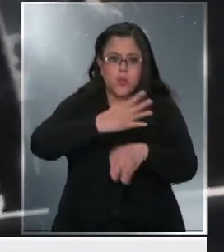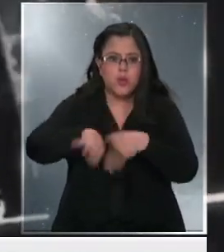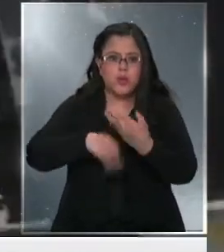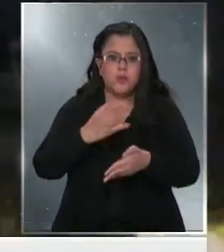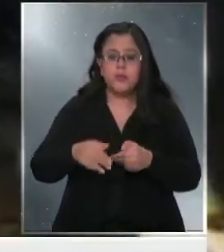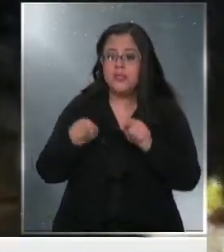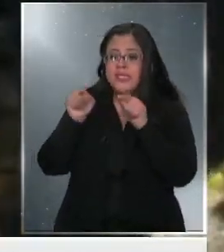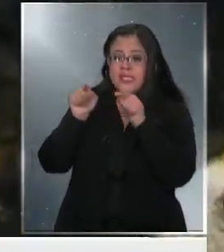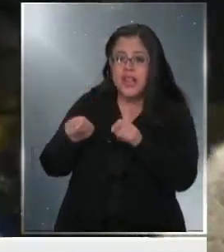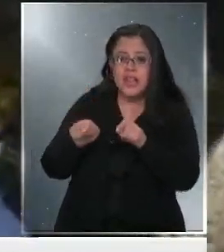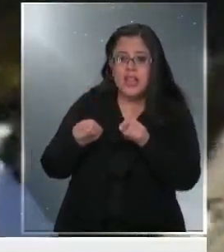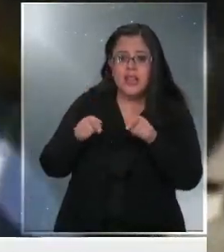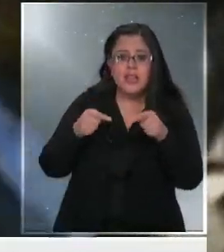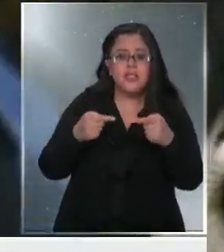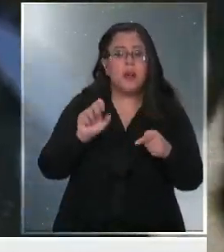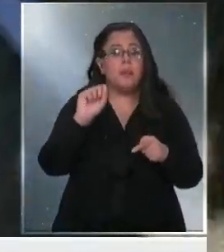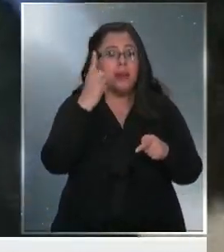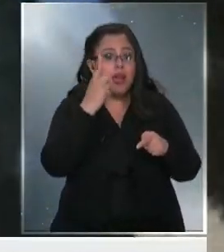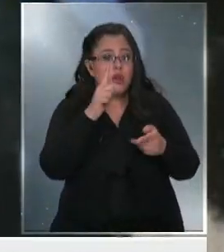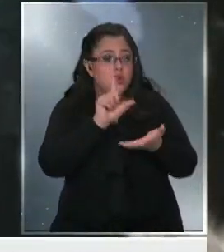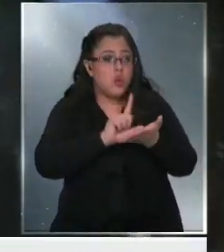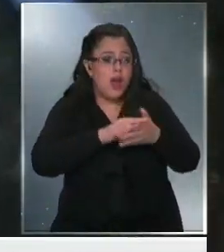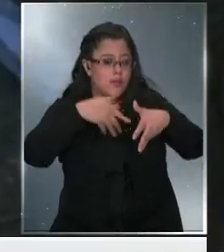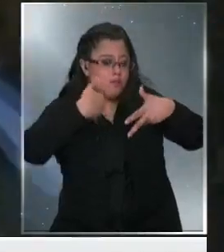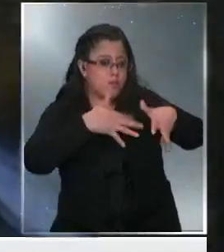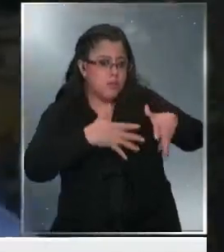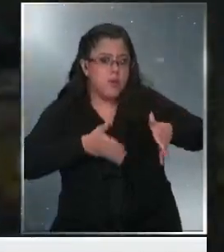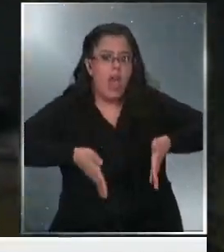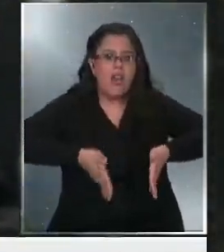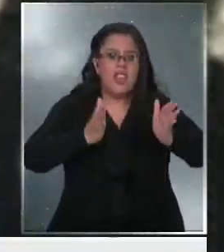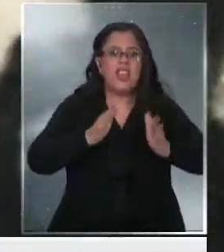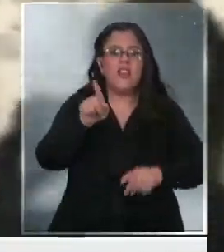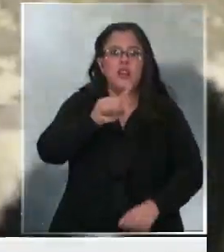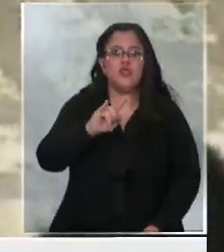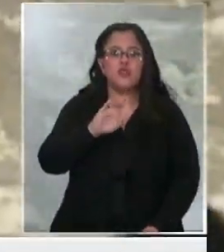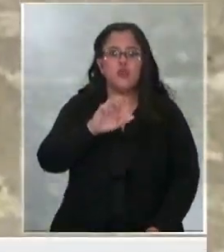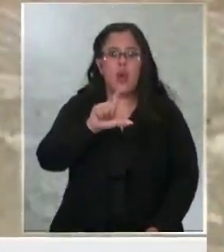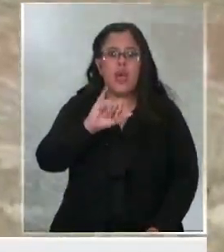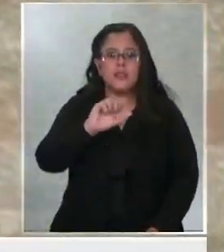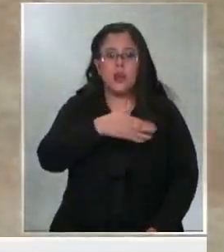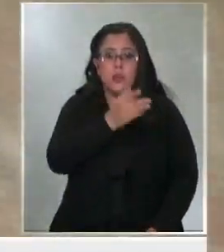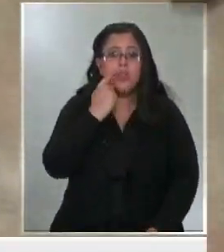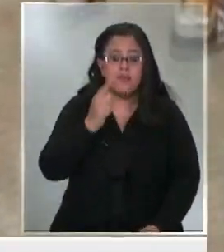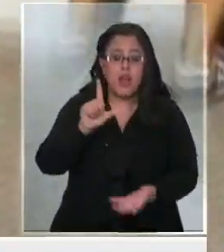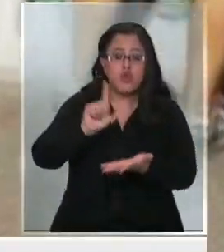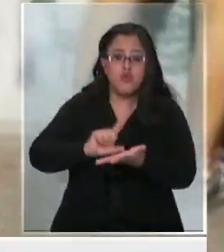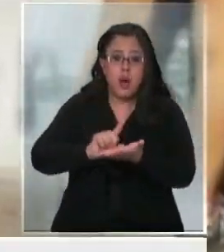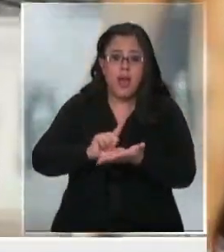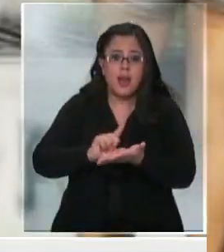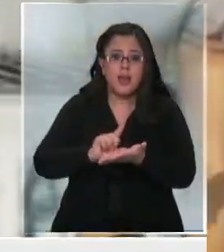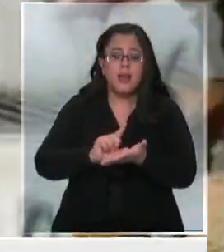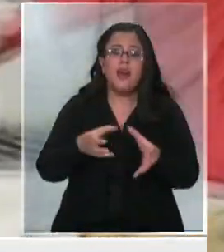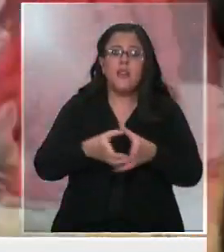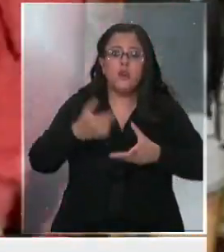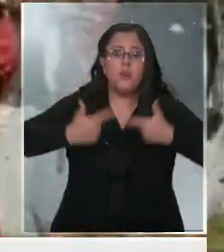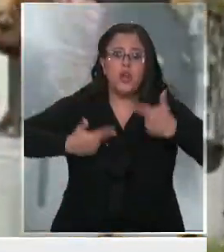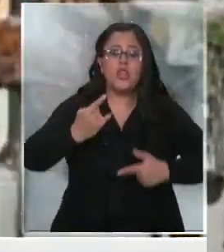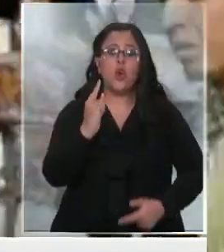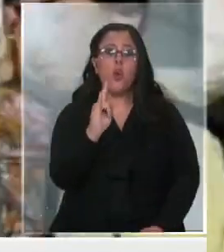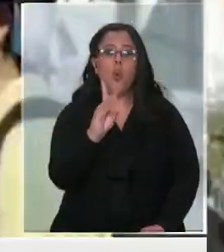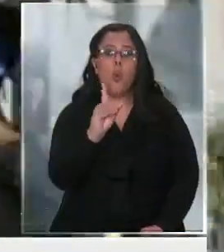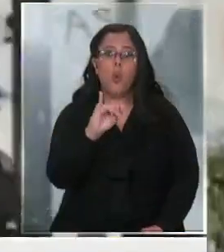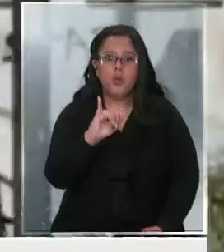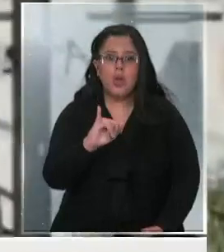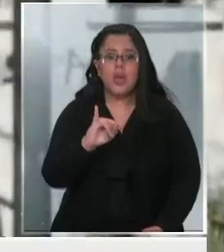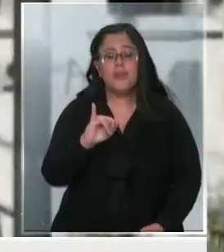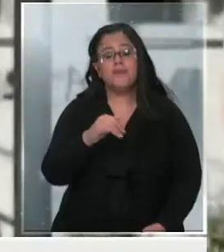Desde ahí se desplegaron, primera parada, Avenida Suecia, así quedó la sede de la UDI, un anticipo de lo que vendría más